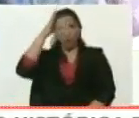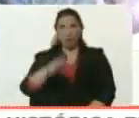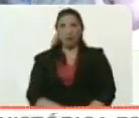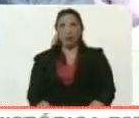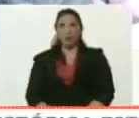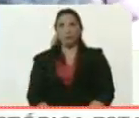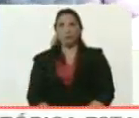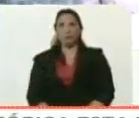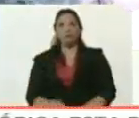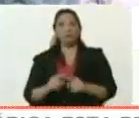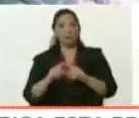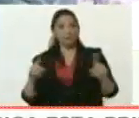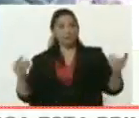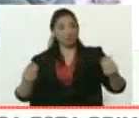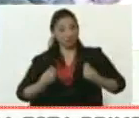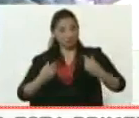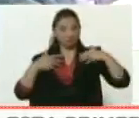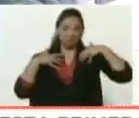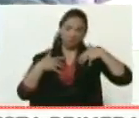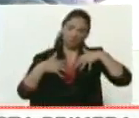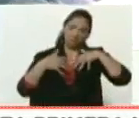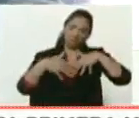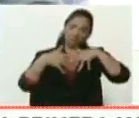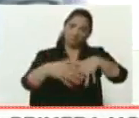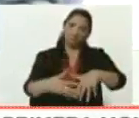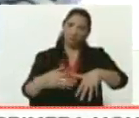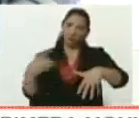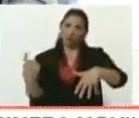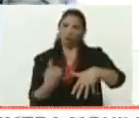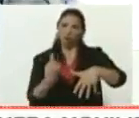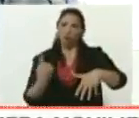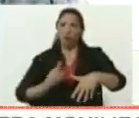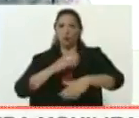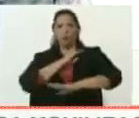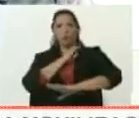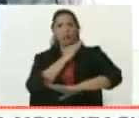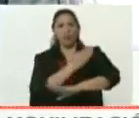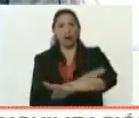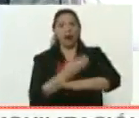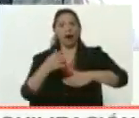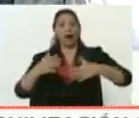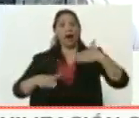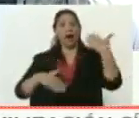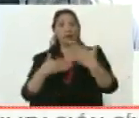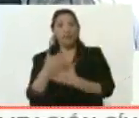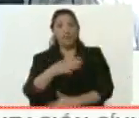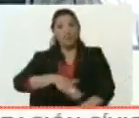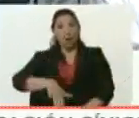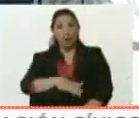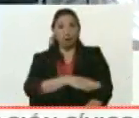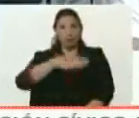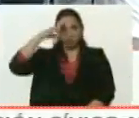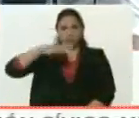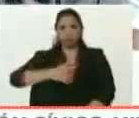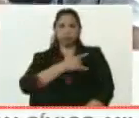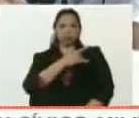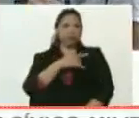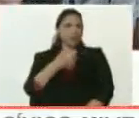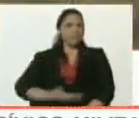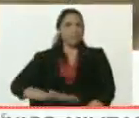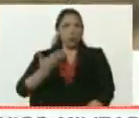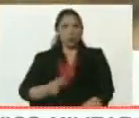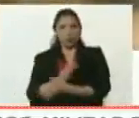se unió físicamente y marchamos como un solo bloque hasta el patio de la Academia Militar. Eso ha sido un hito